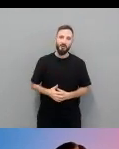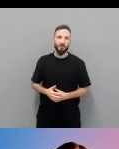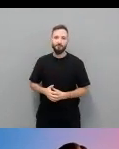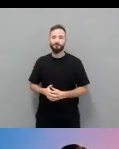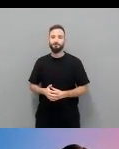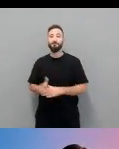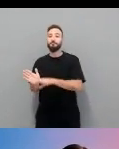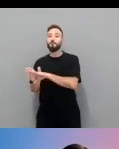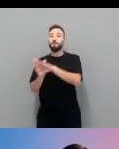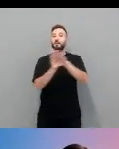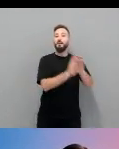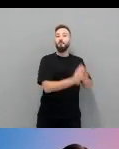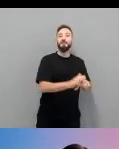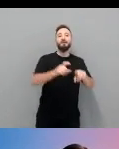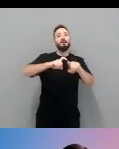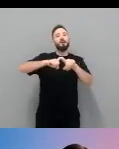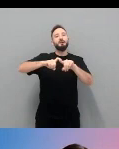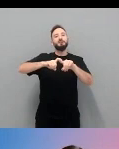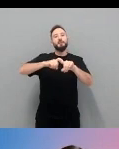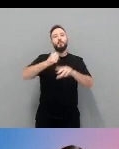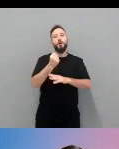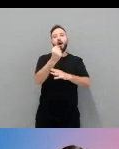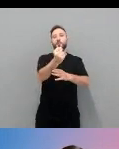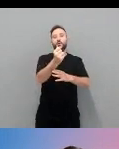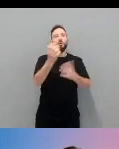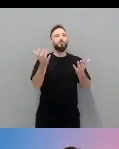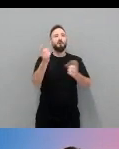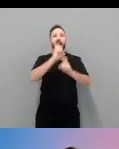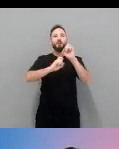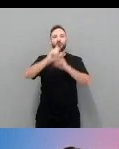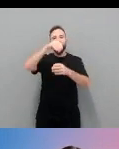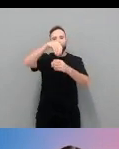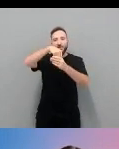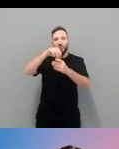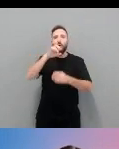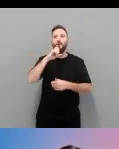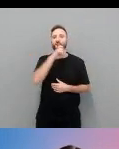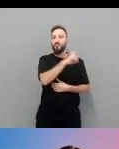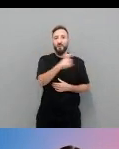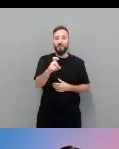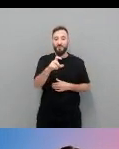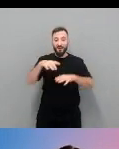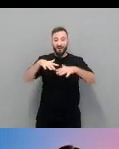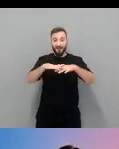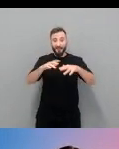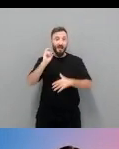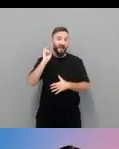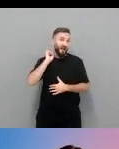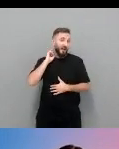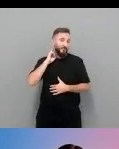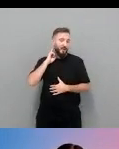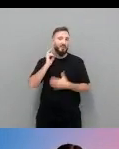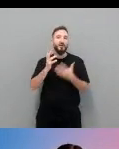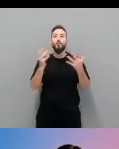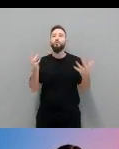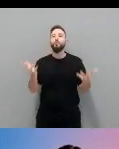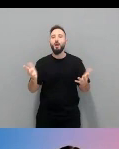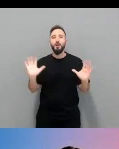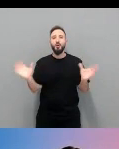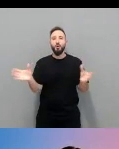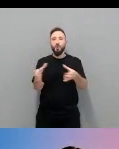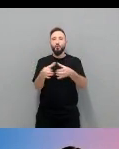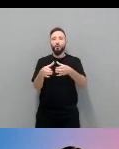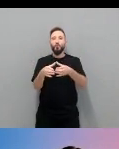Otro tipo de apoyo que se presta en las asociaciones y en las fundaciones que generamos la red ASPACE son los grupos de ayuda mutua,